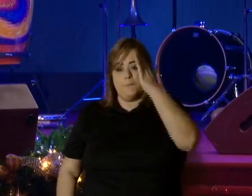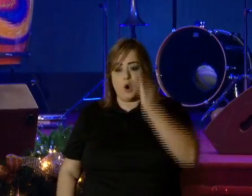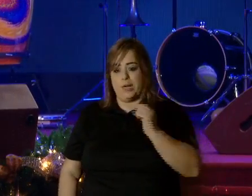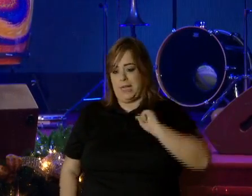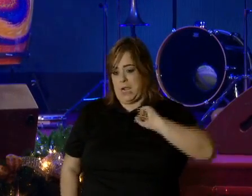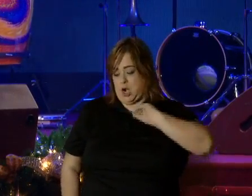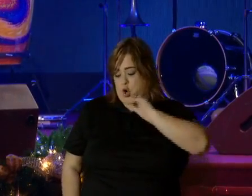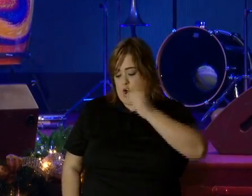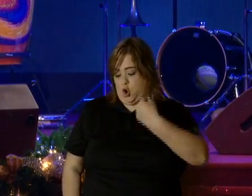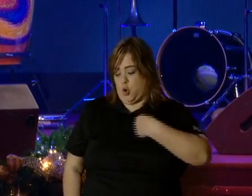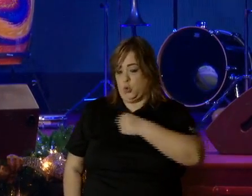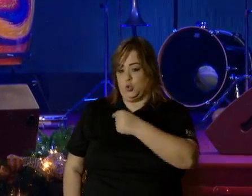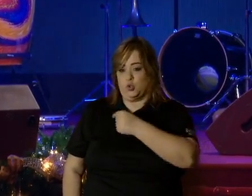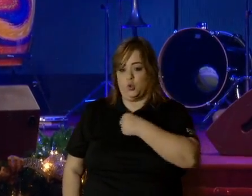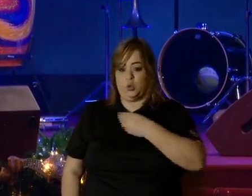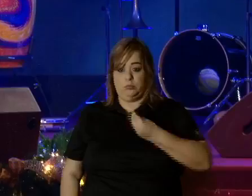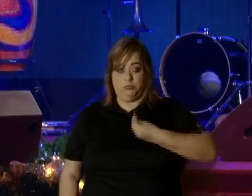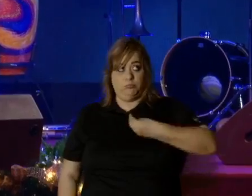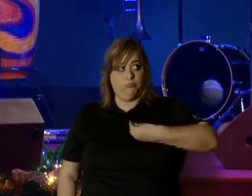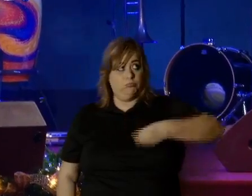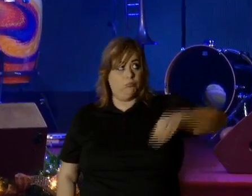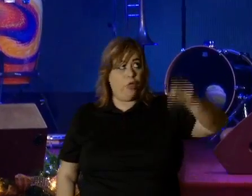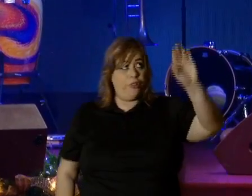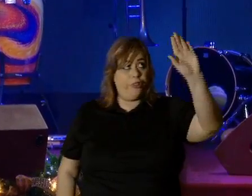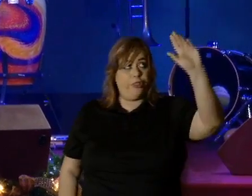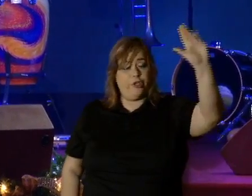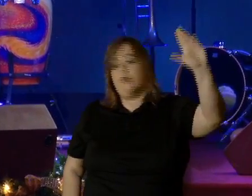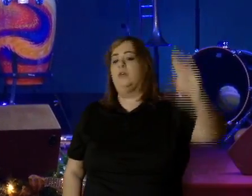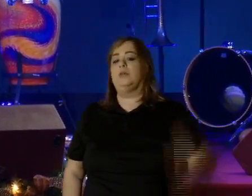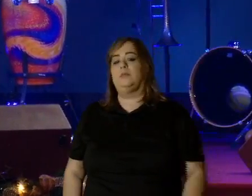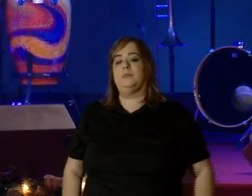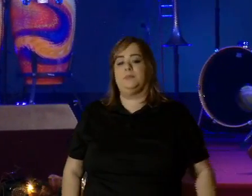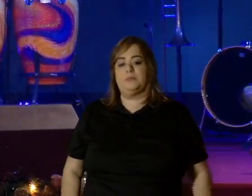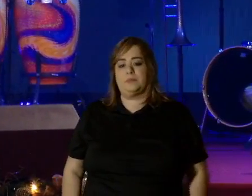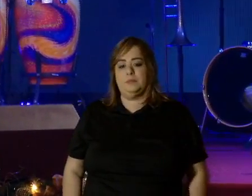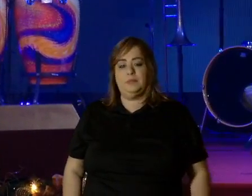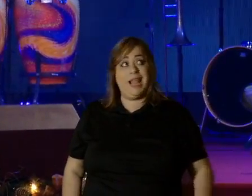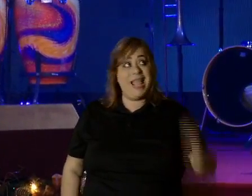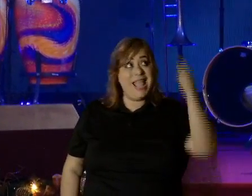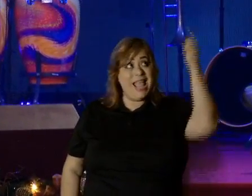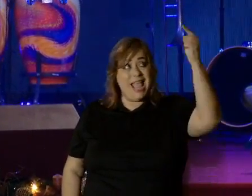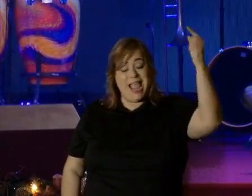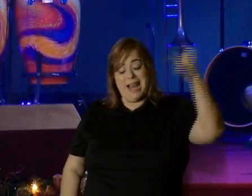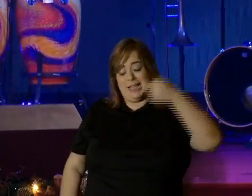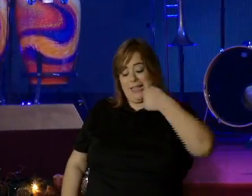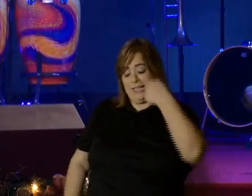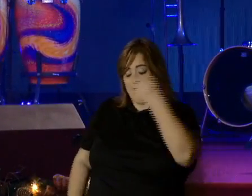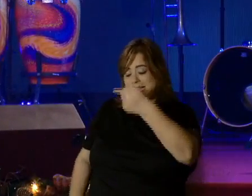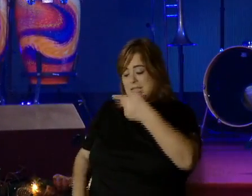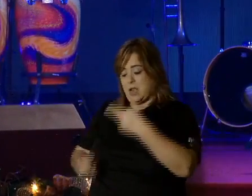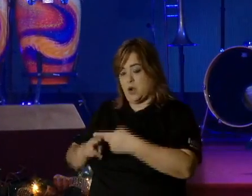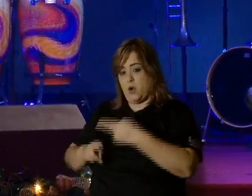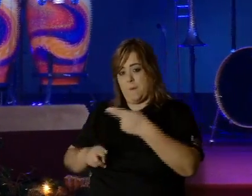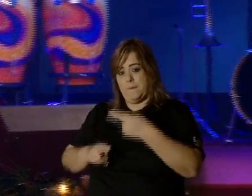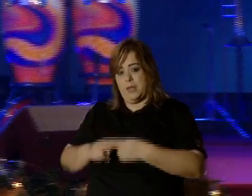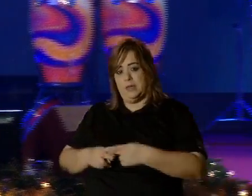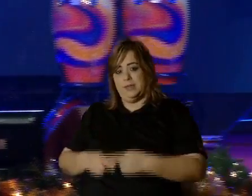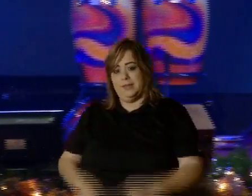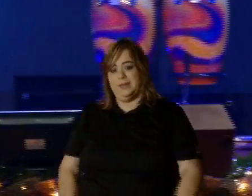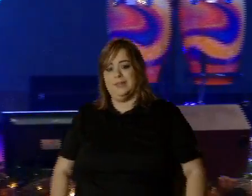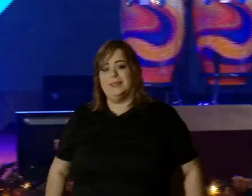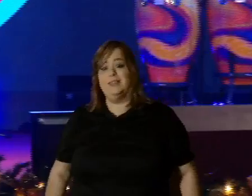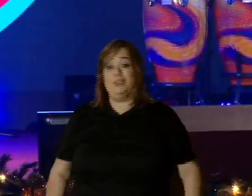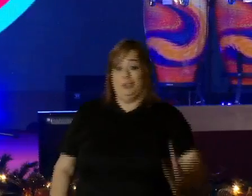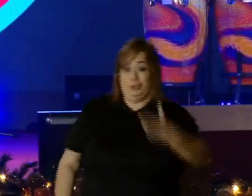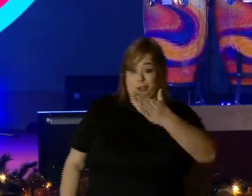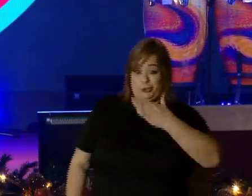mía. My God. Yo te redimí, te puse nombre. Y alguien que diga, yo soy del Señor,